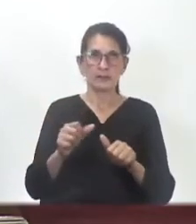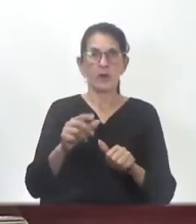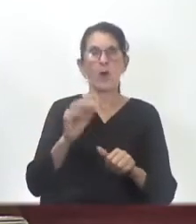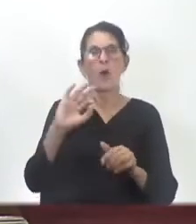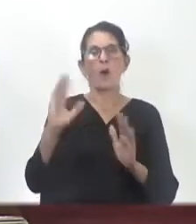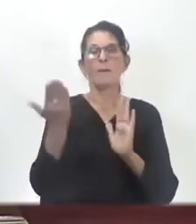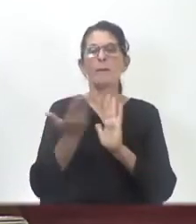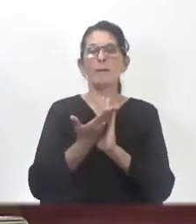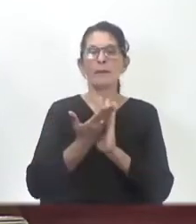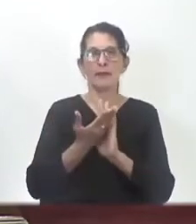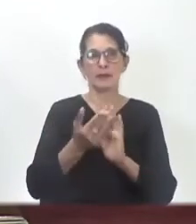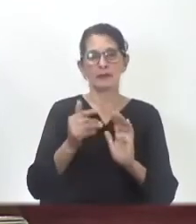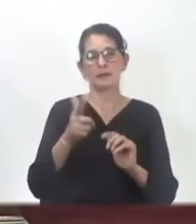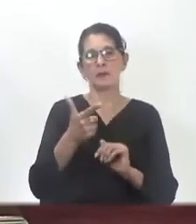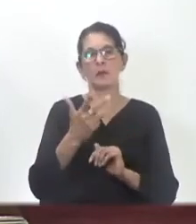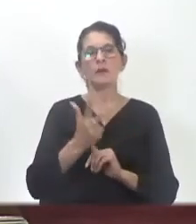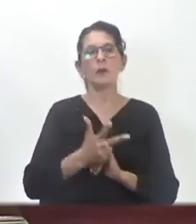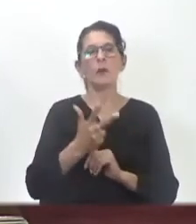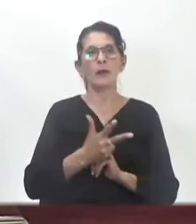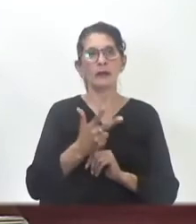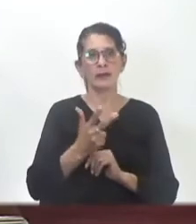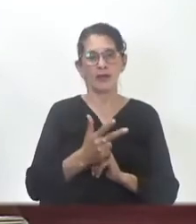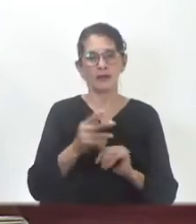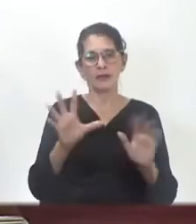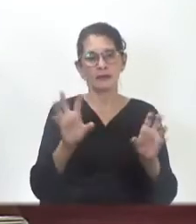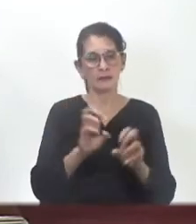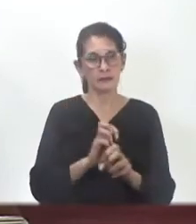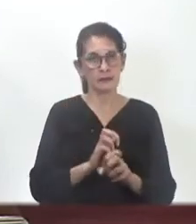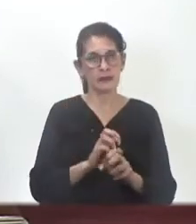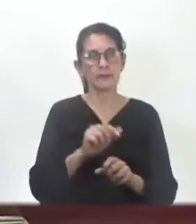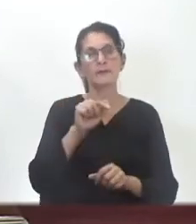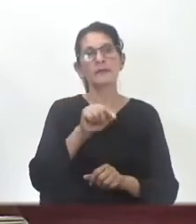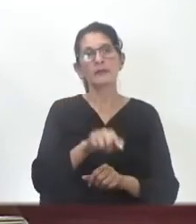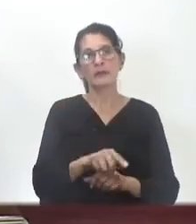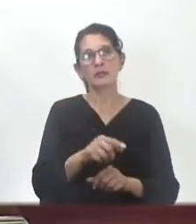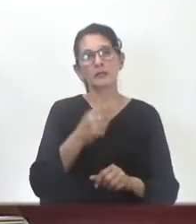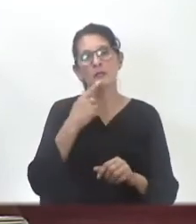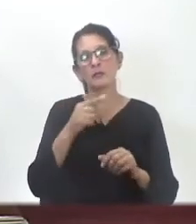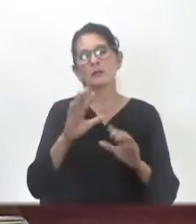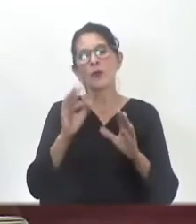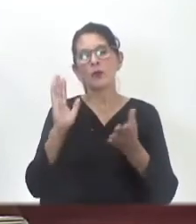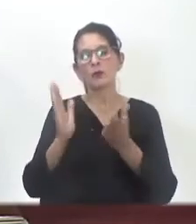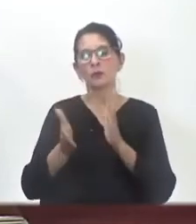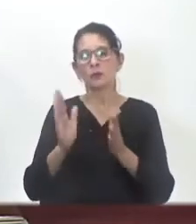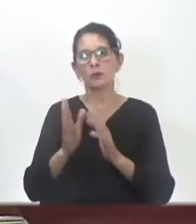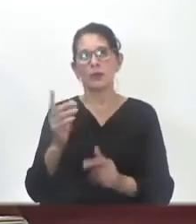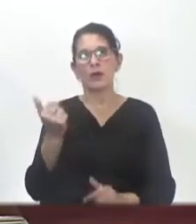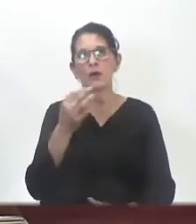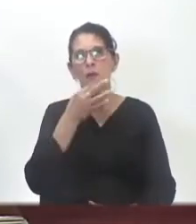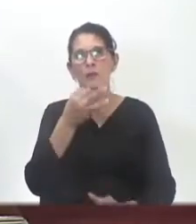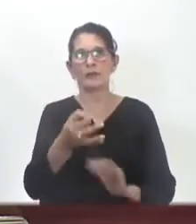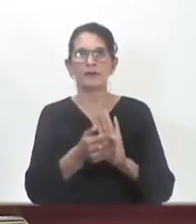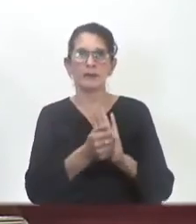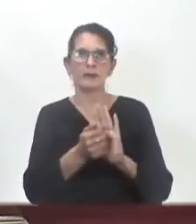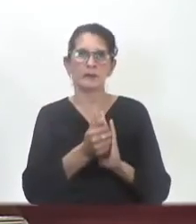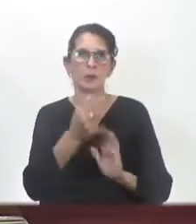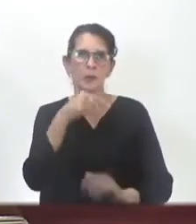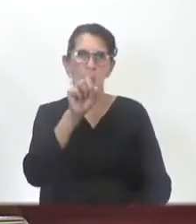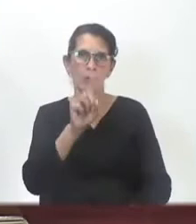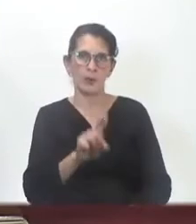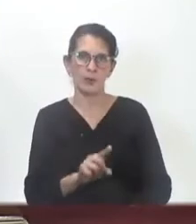penas crueles, inhumanos y degradantes, que aquellos que lleguen a ser torturas, como lo define en el artículo 1.